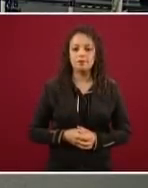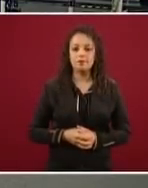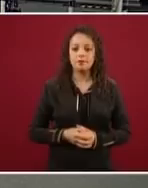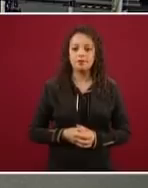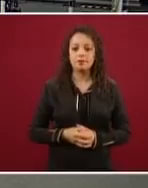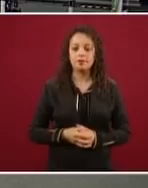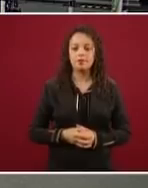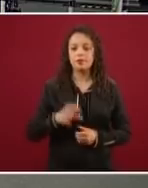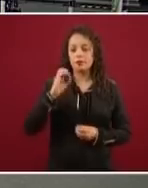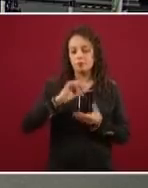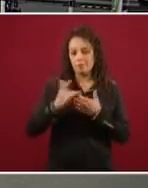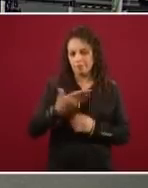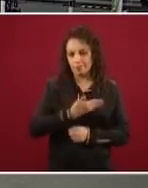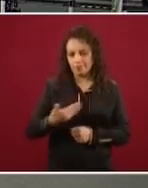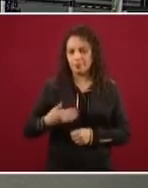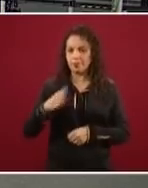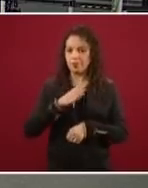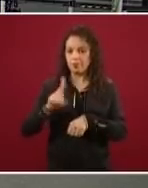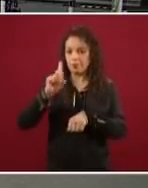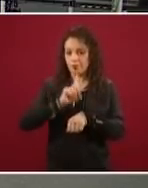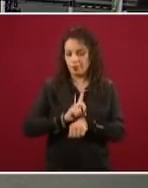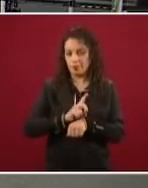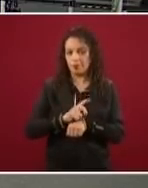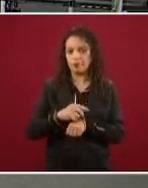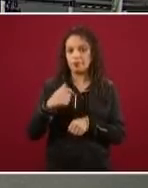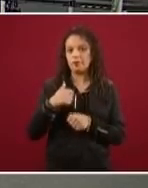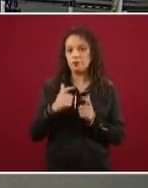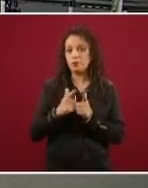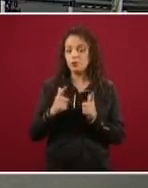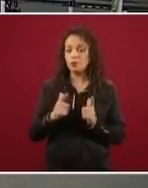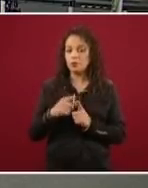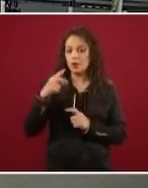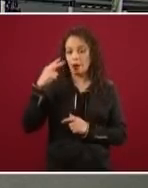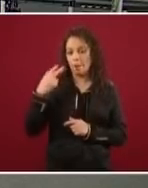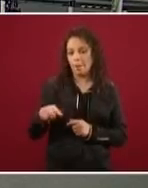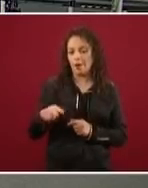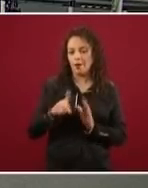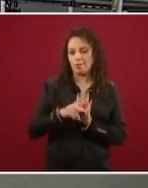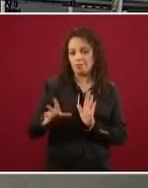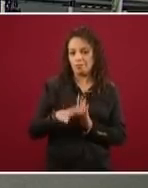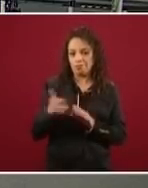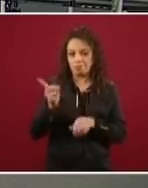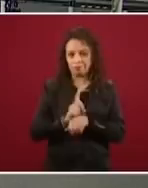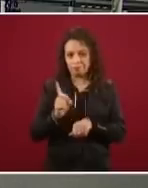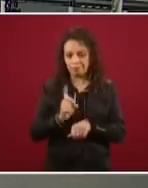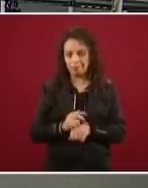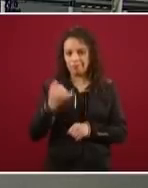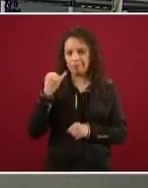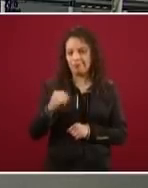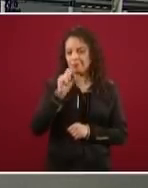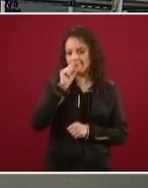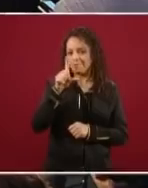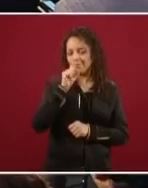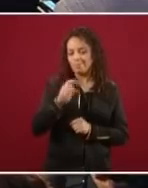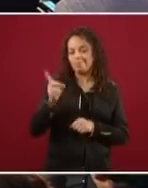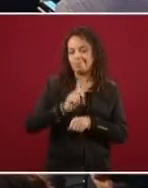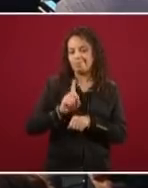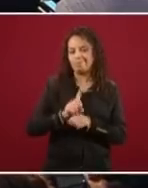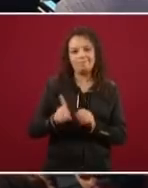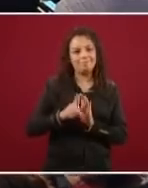gracias por siguiente buenos dias esteban duran un grupo mexico publica a diario en jalisco publica a diario voy a hacer